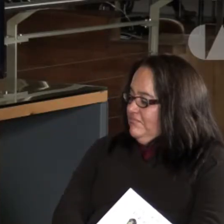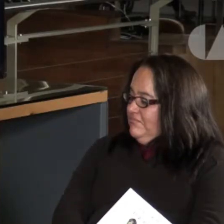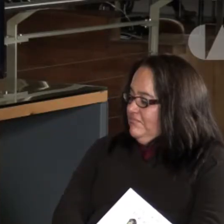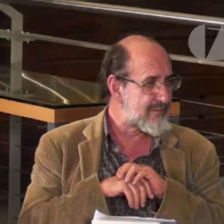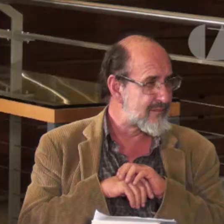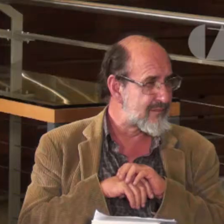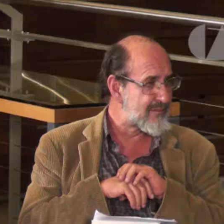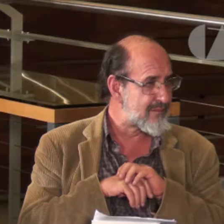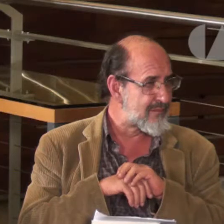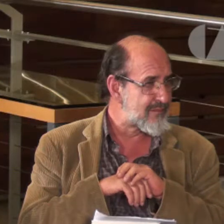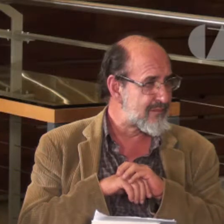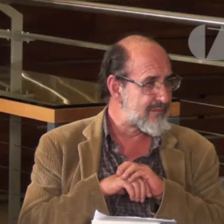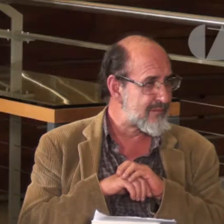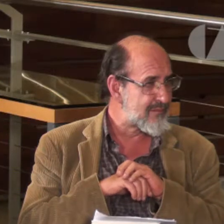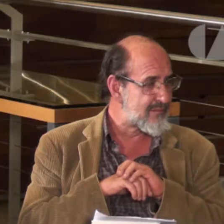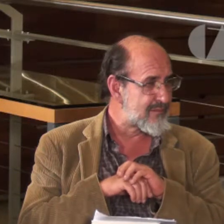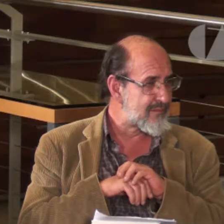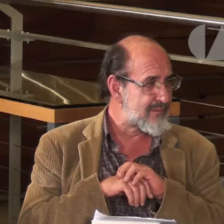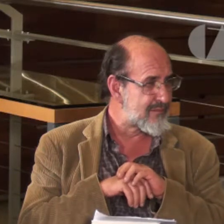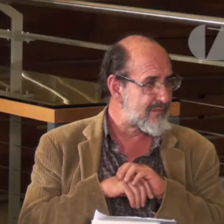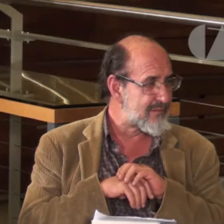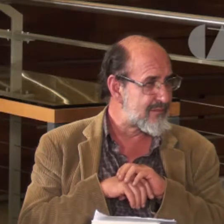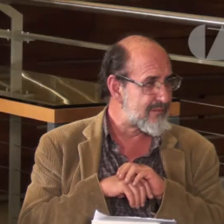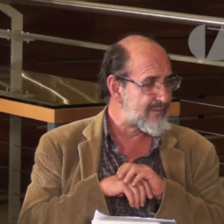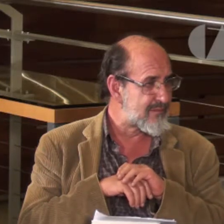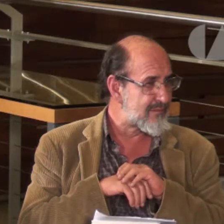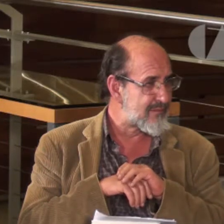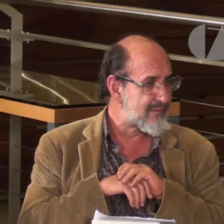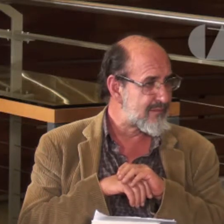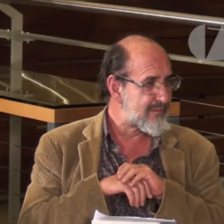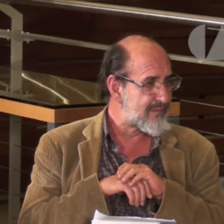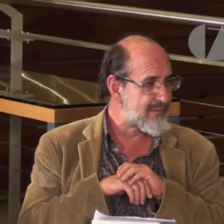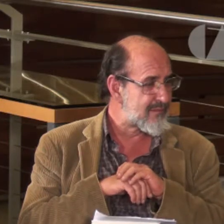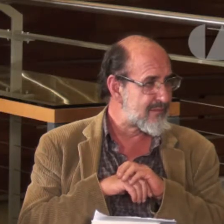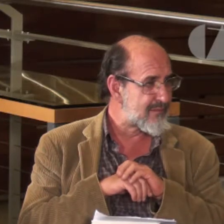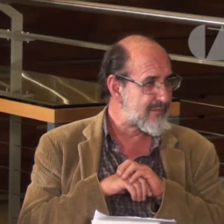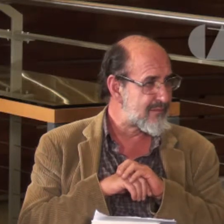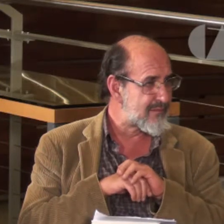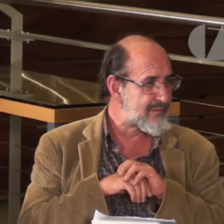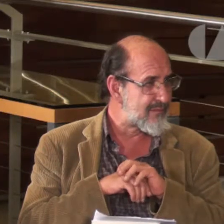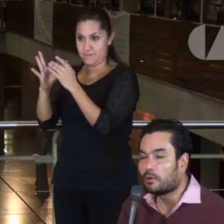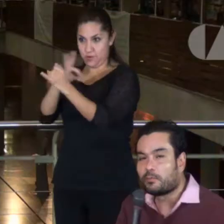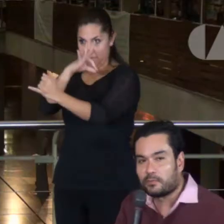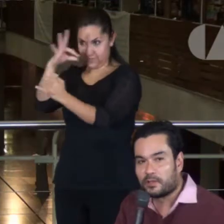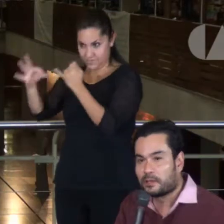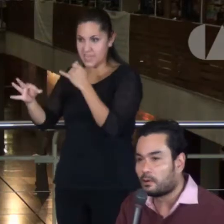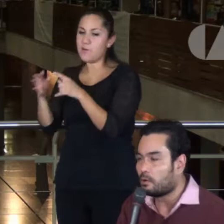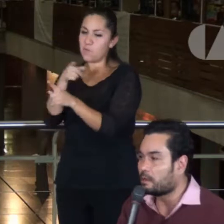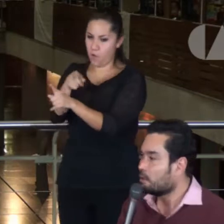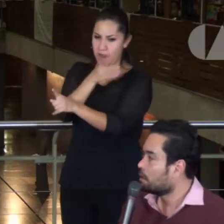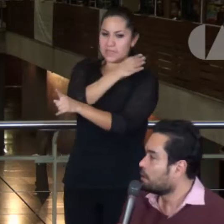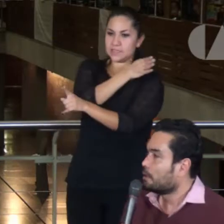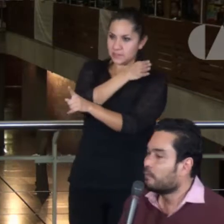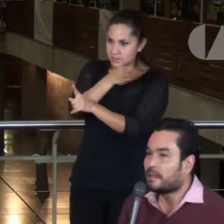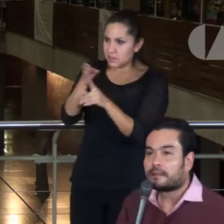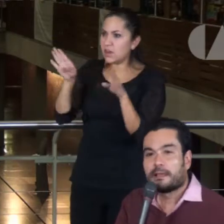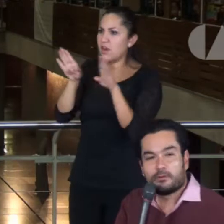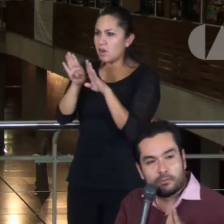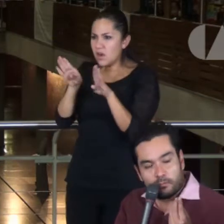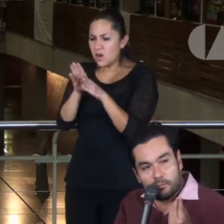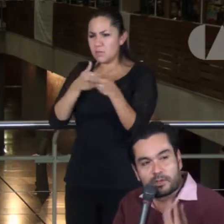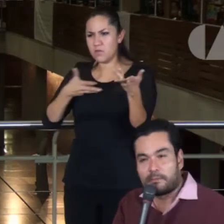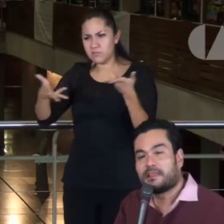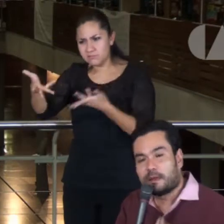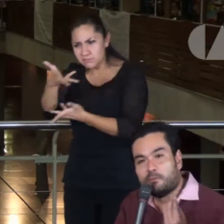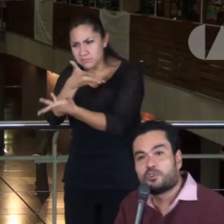alarmistas al final del libro por qué viene todo el proceso de la aceptación por medio del juego mediante